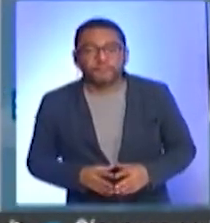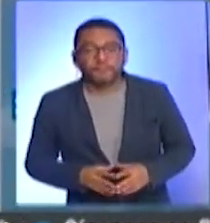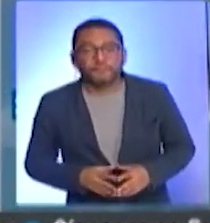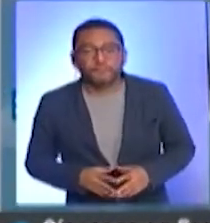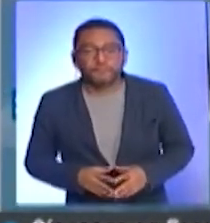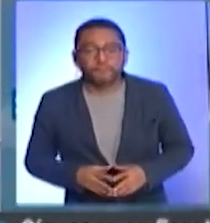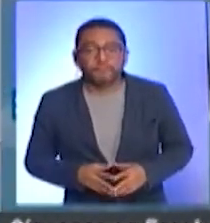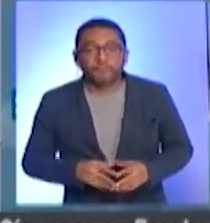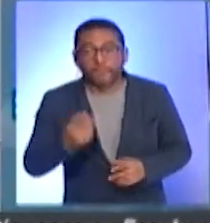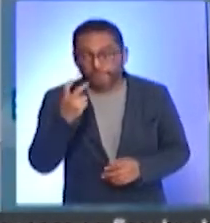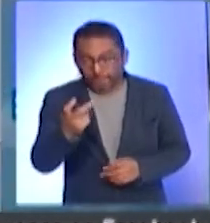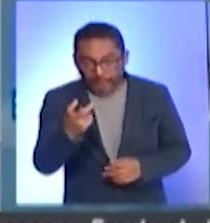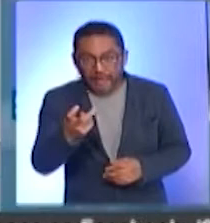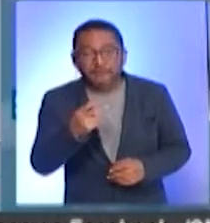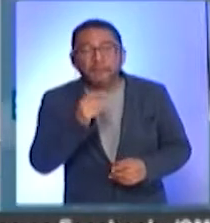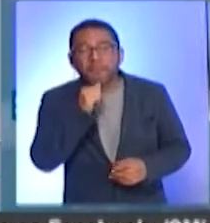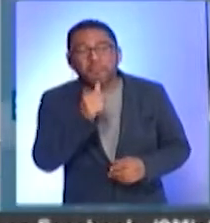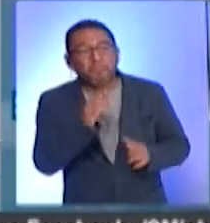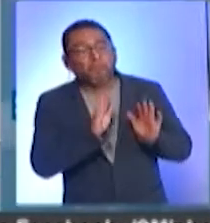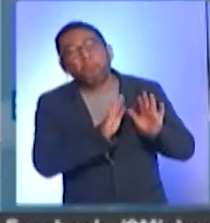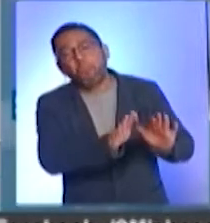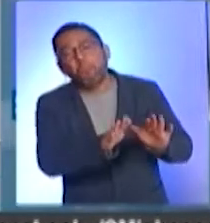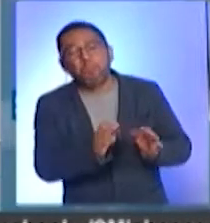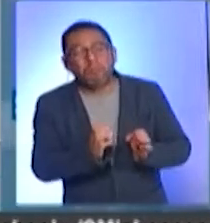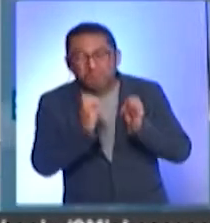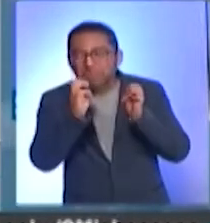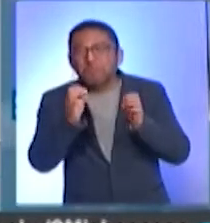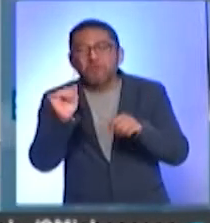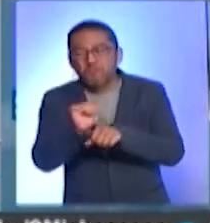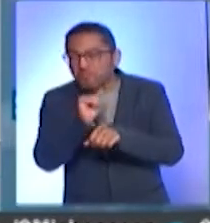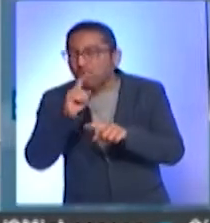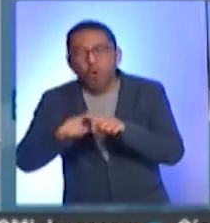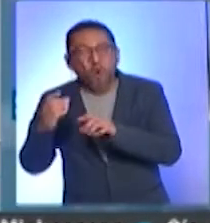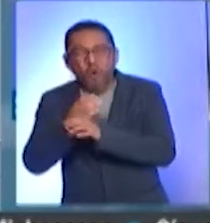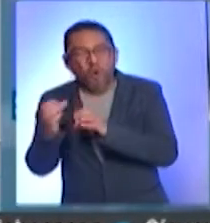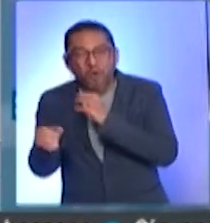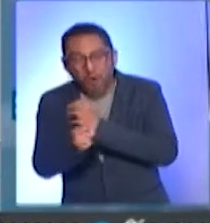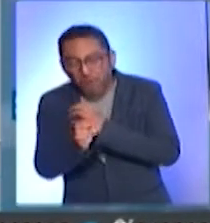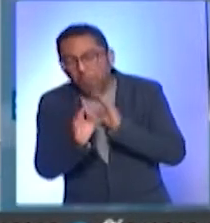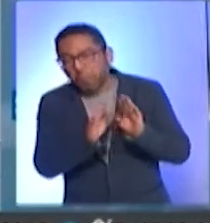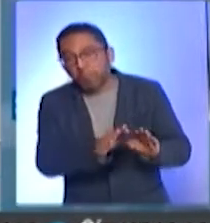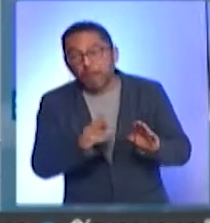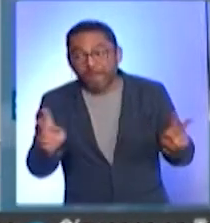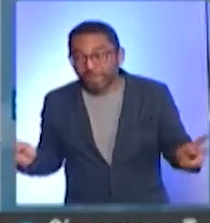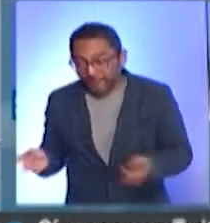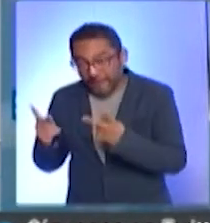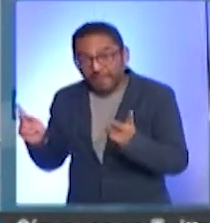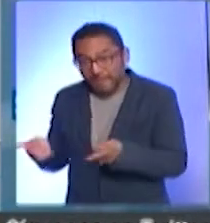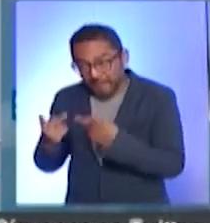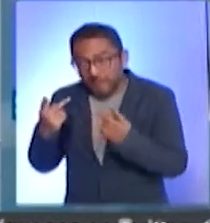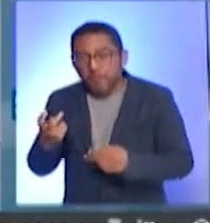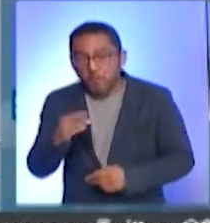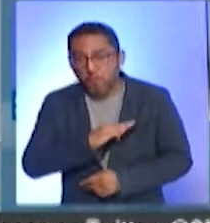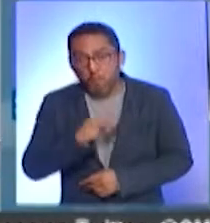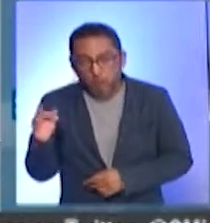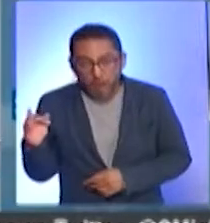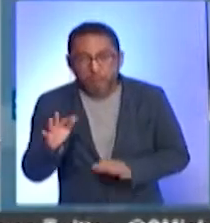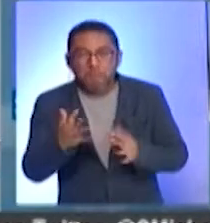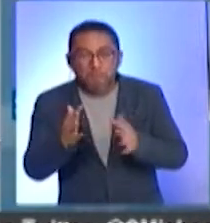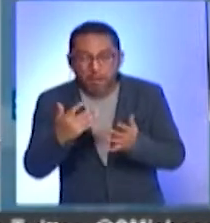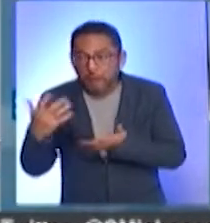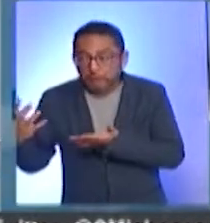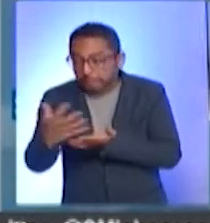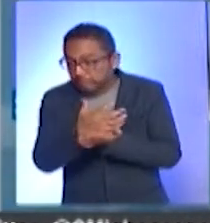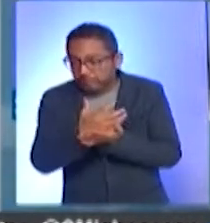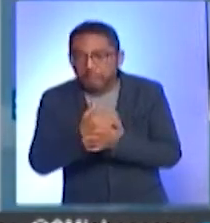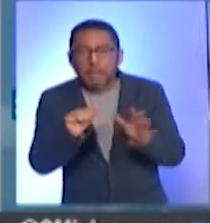con esos bienes improductivos a la venta de sus bienes improductivos podríamos lograr conseguir 600 millones de pesos